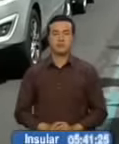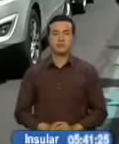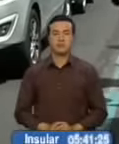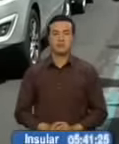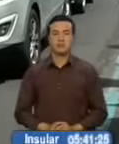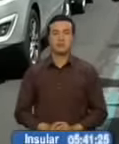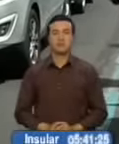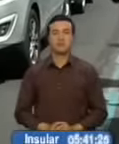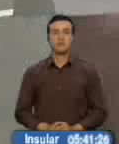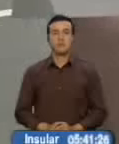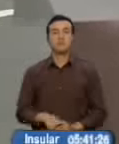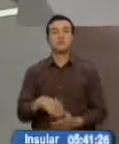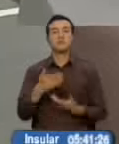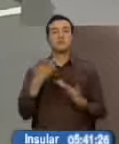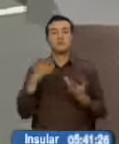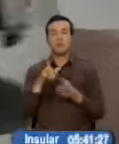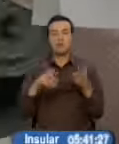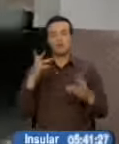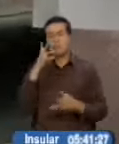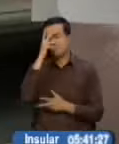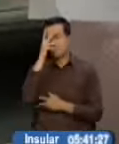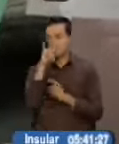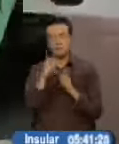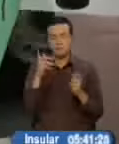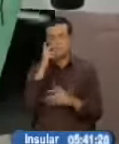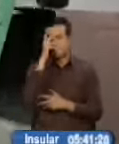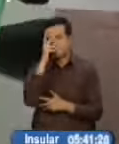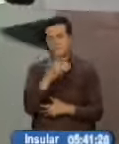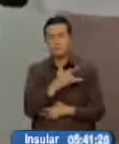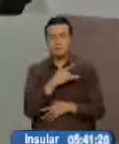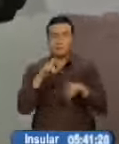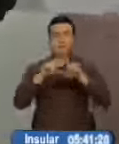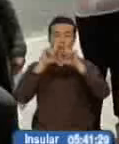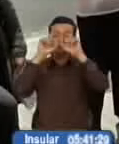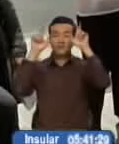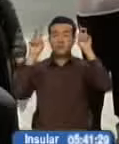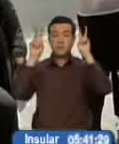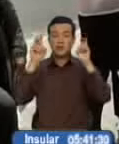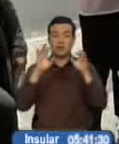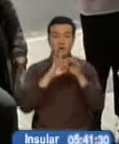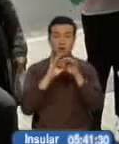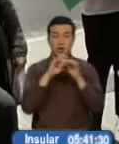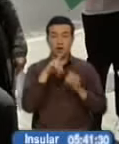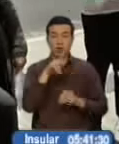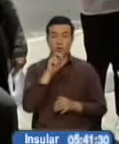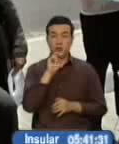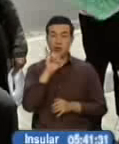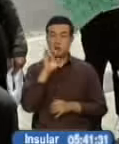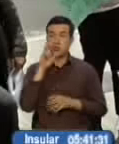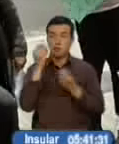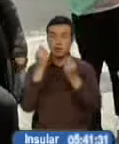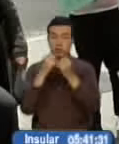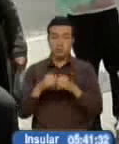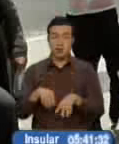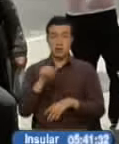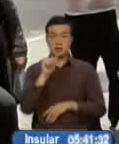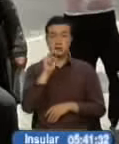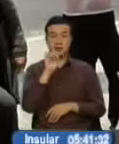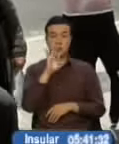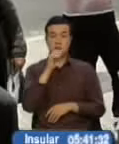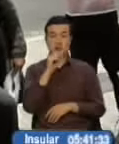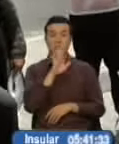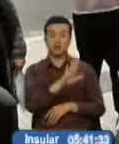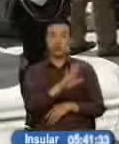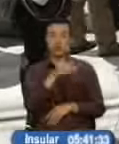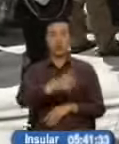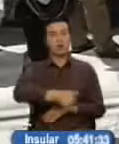Con la presencia y voces de indignación de varios perjudicados por las empresas vinculadas a Proinco Sociedad Financiera, Santiago R., ex titular de